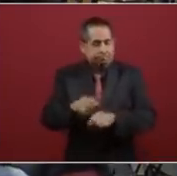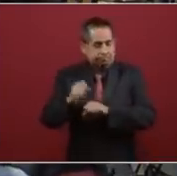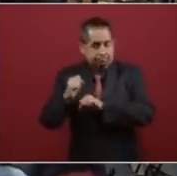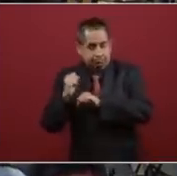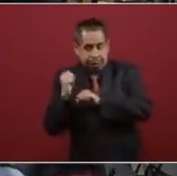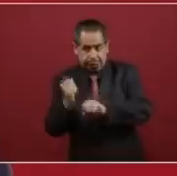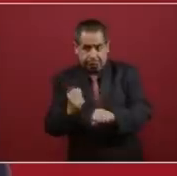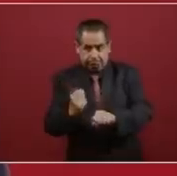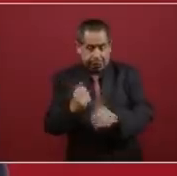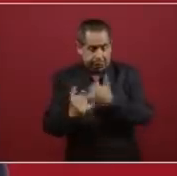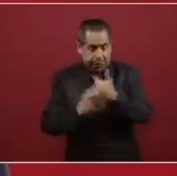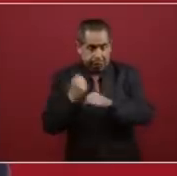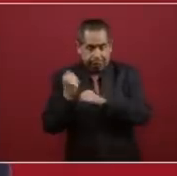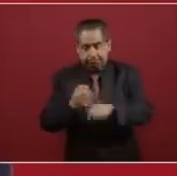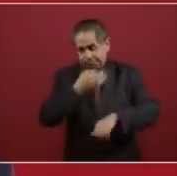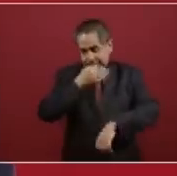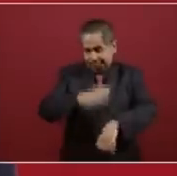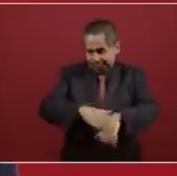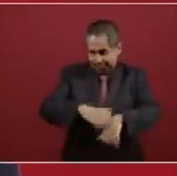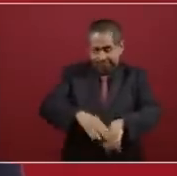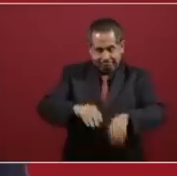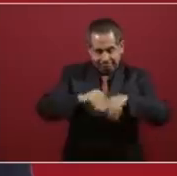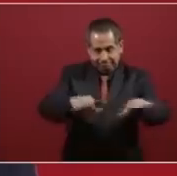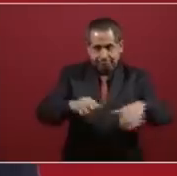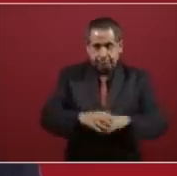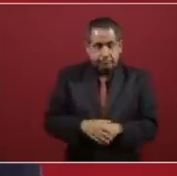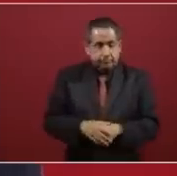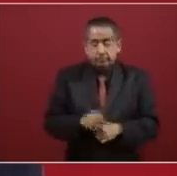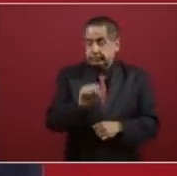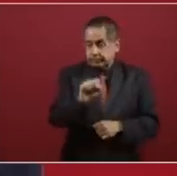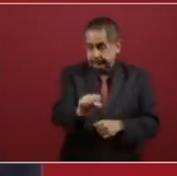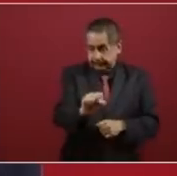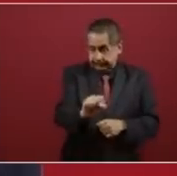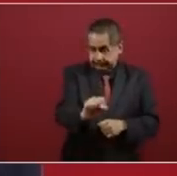les informo que el sábado